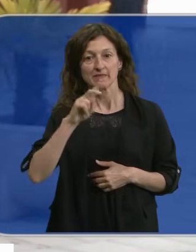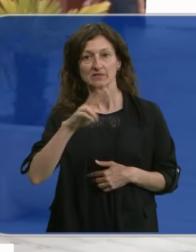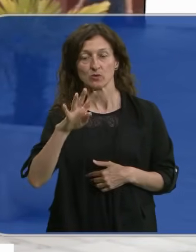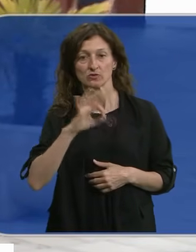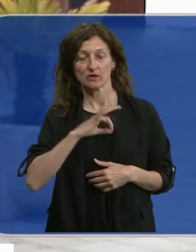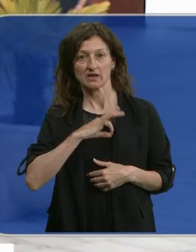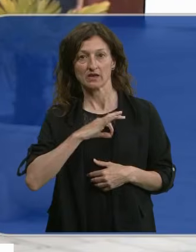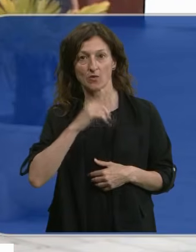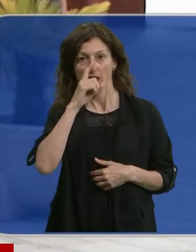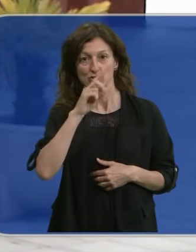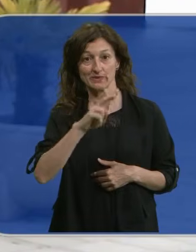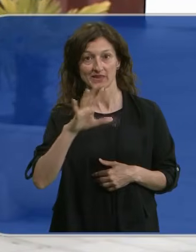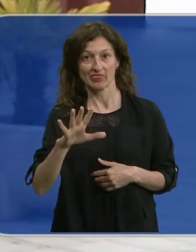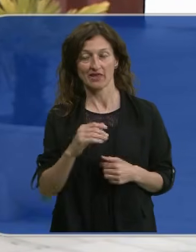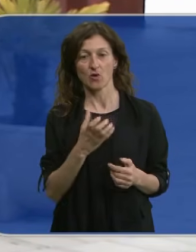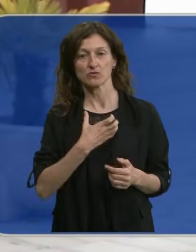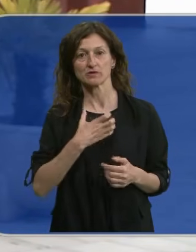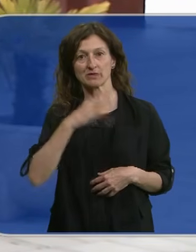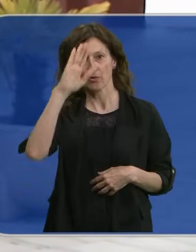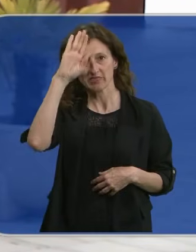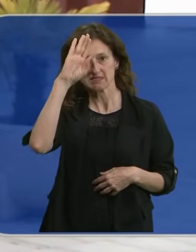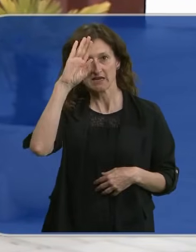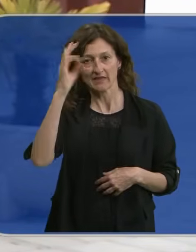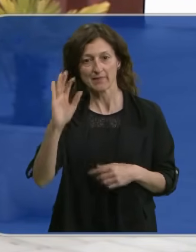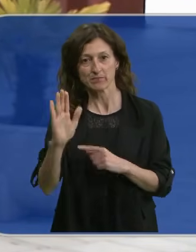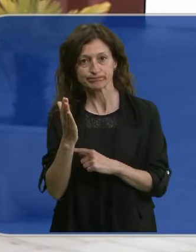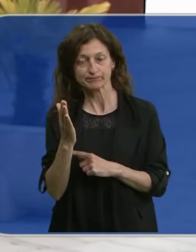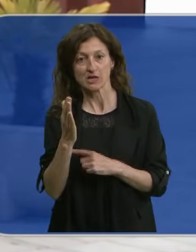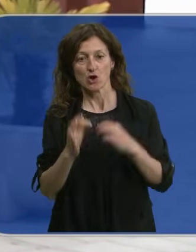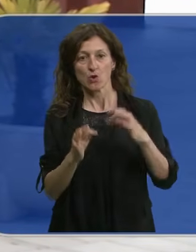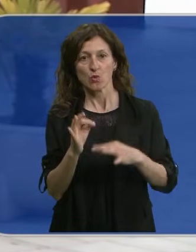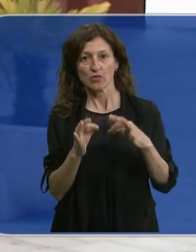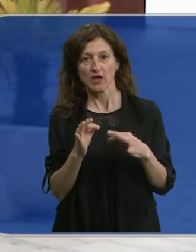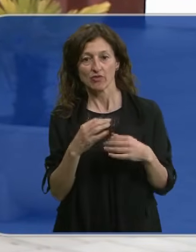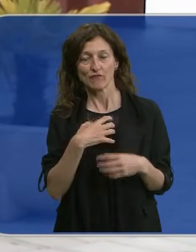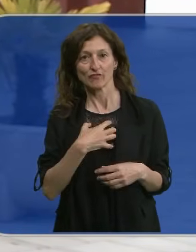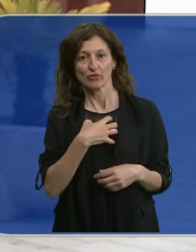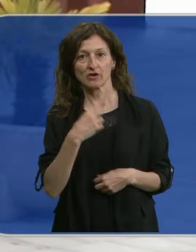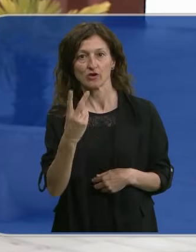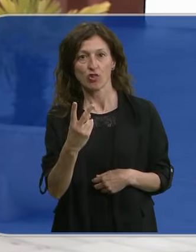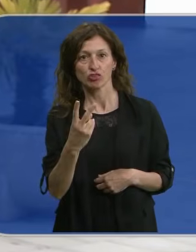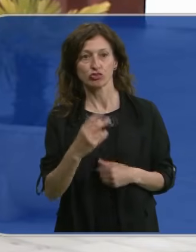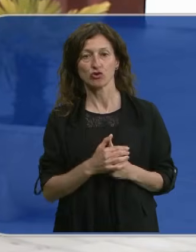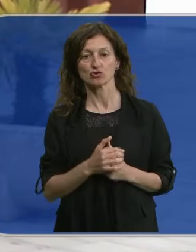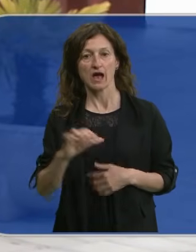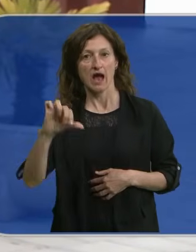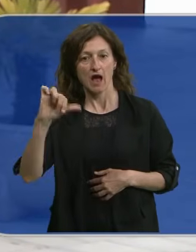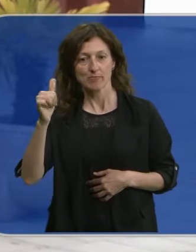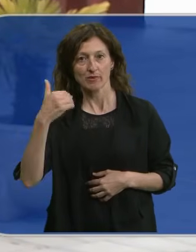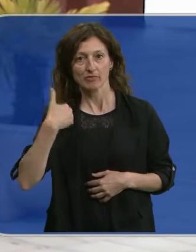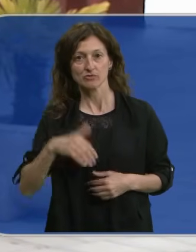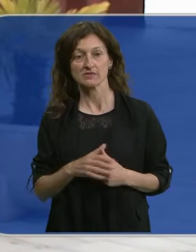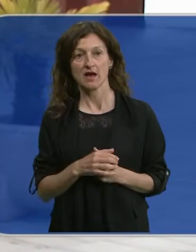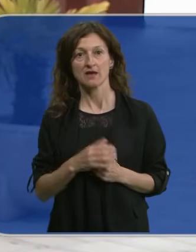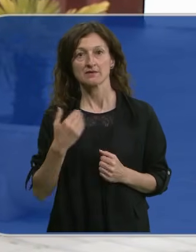24 de enero del 2025 en la que al Ayuntamiento de La Cisterniga se le tiene que dotar de los 2 funcionarios que le corresponden. Está aprobado y